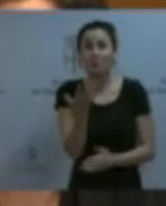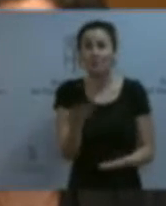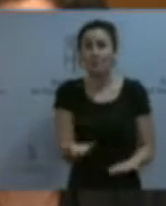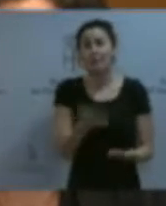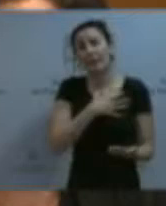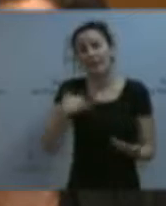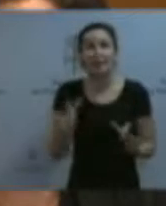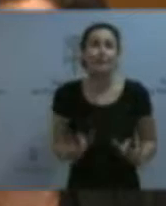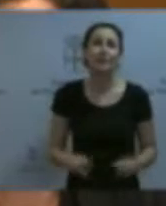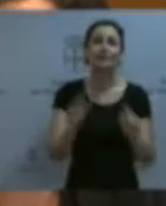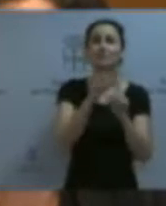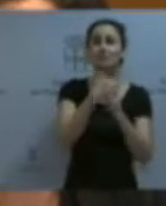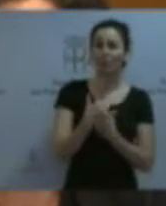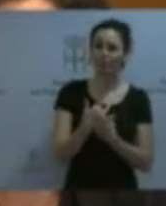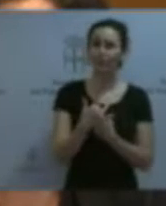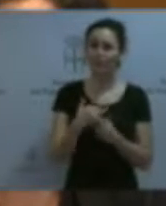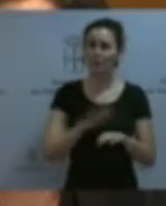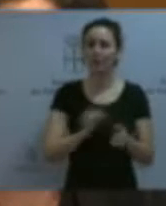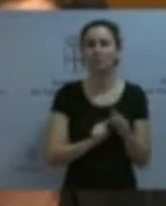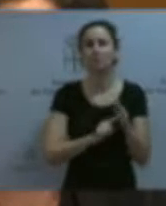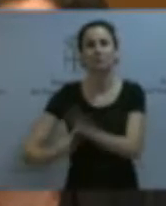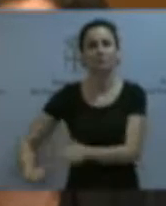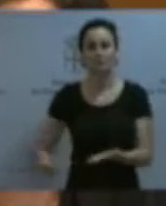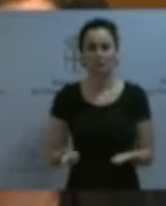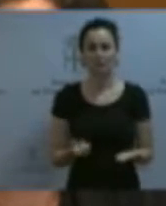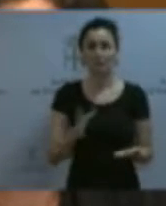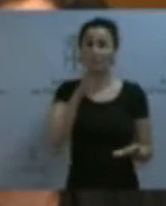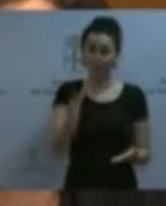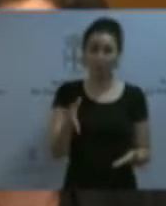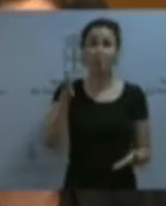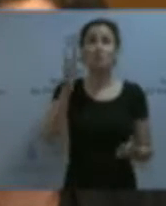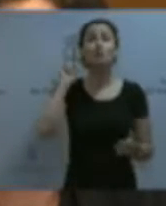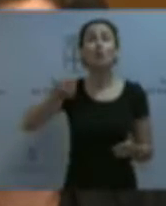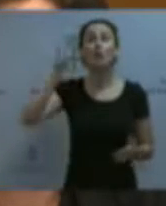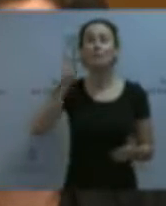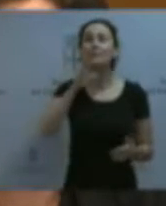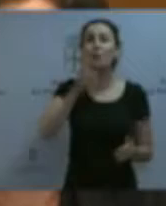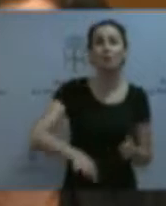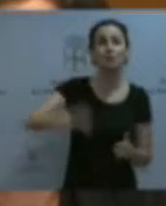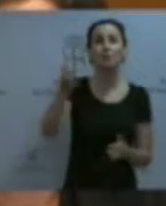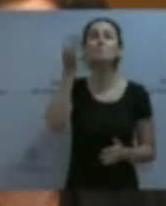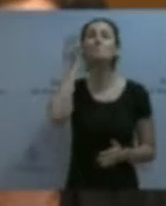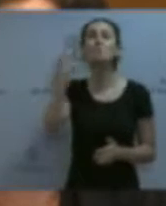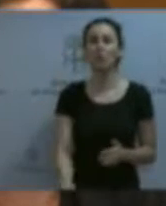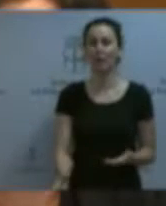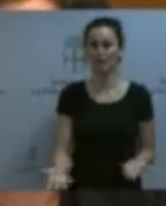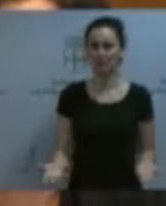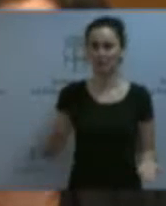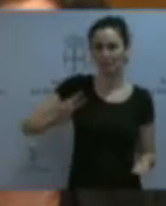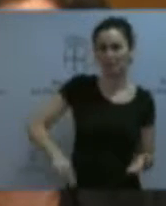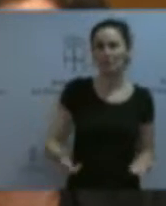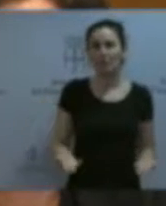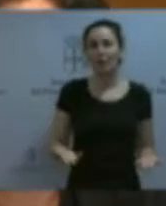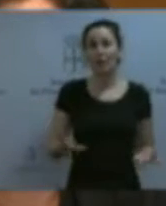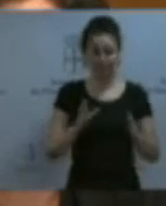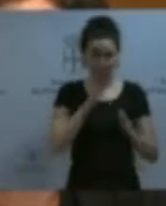terminar con esta situación de discriminación por el único motivo de ser mujer. Y por eso, señor